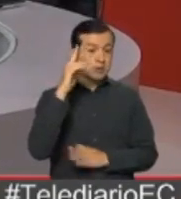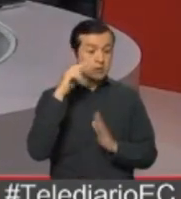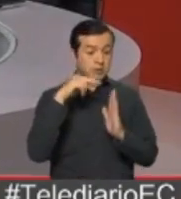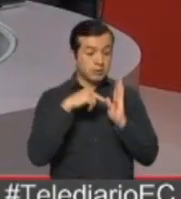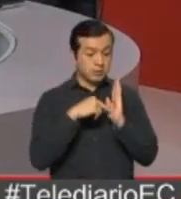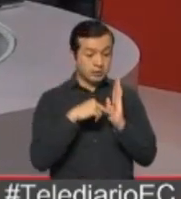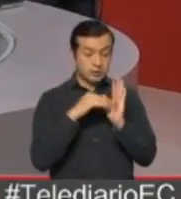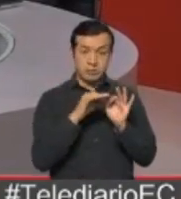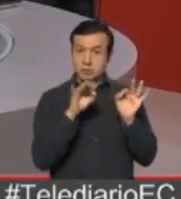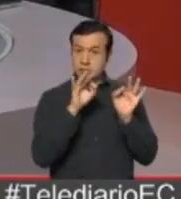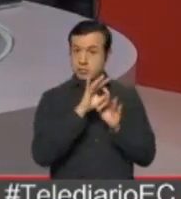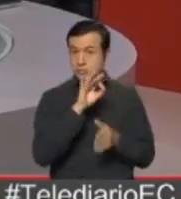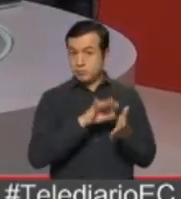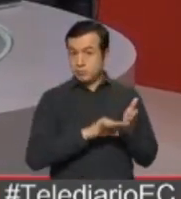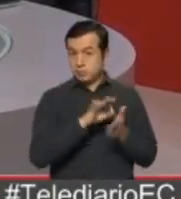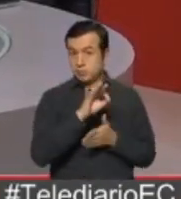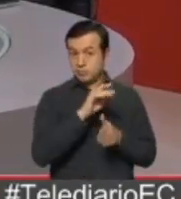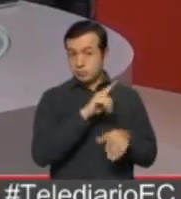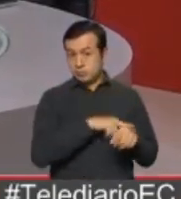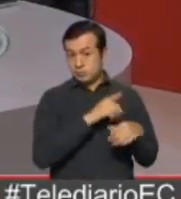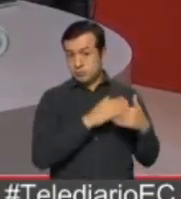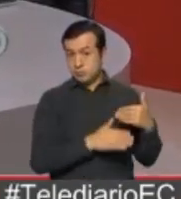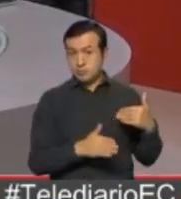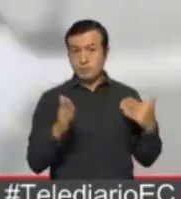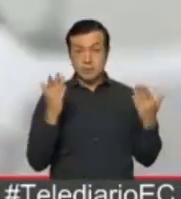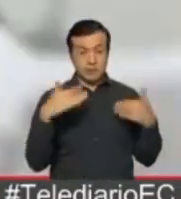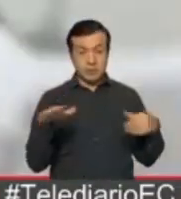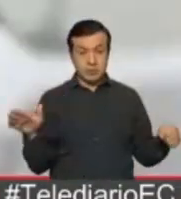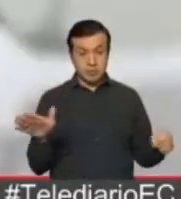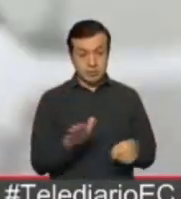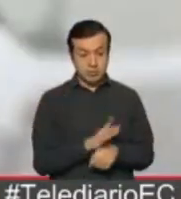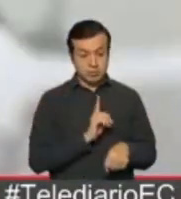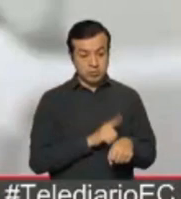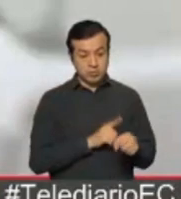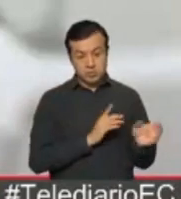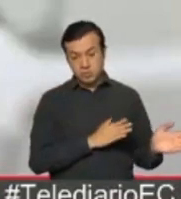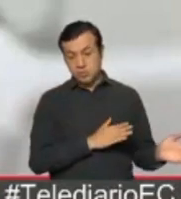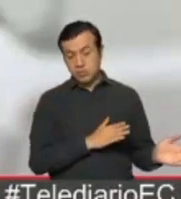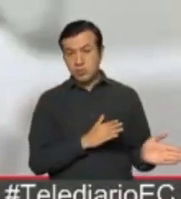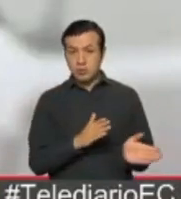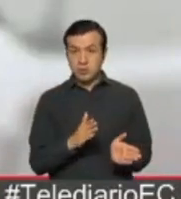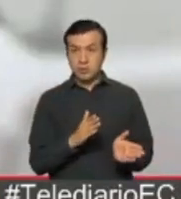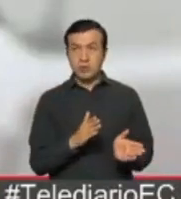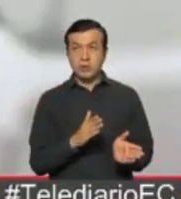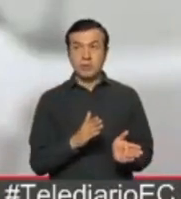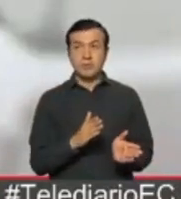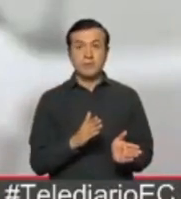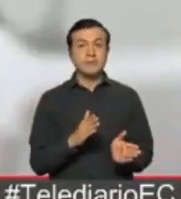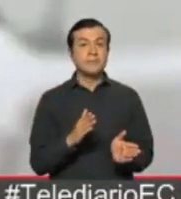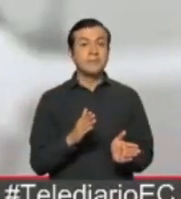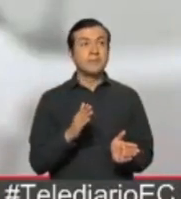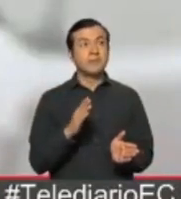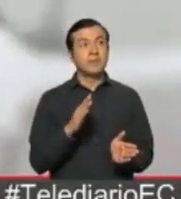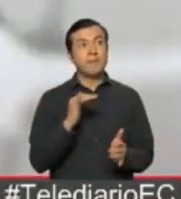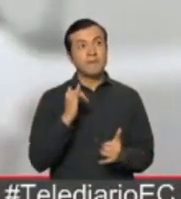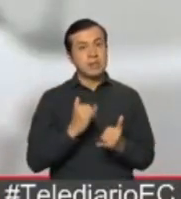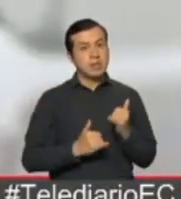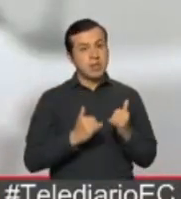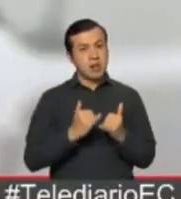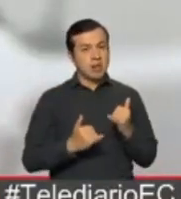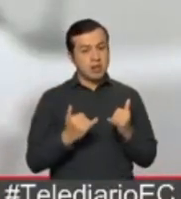requisitos que se establecerán en los pliegos entonces una vez sí vamos con los tiempos haciendo a finales de este año